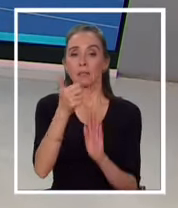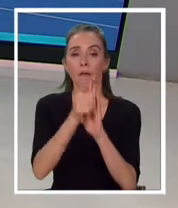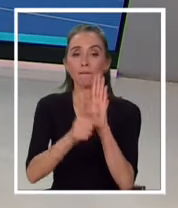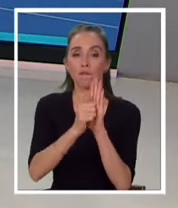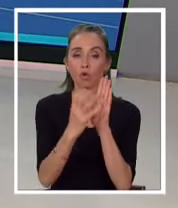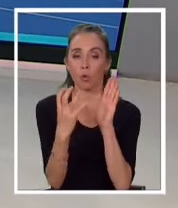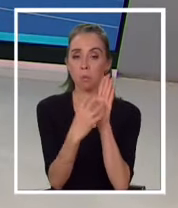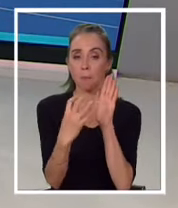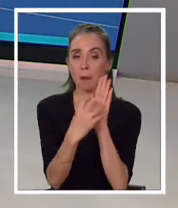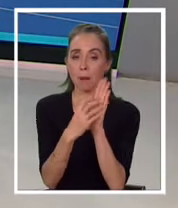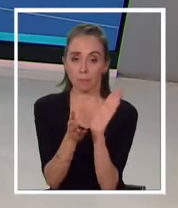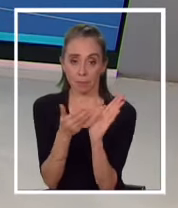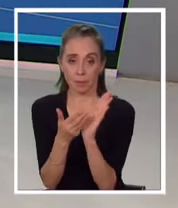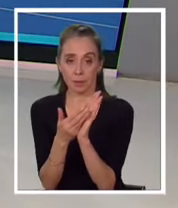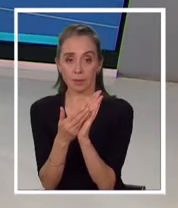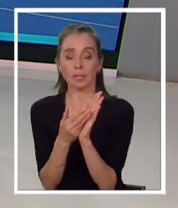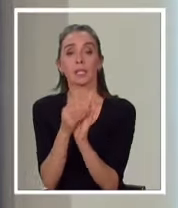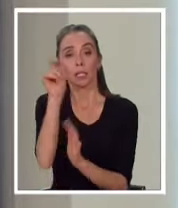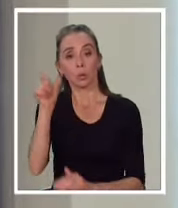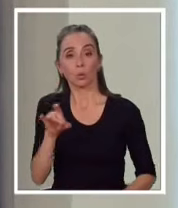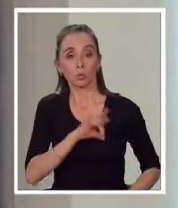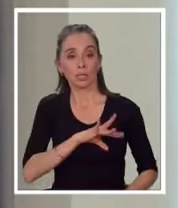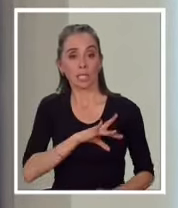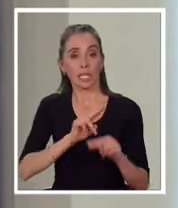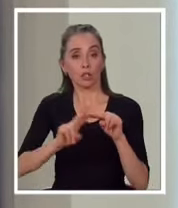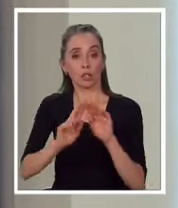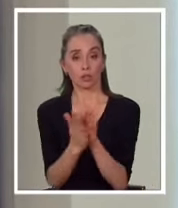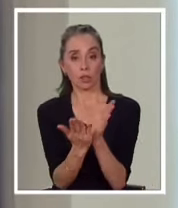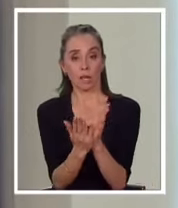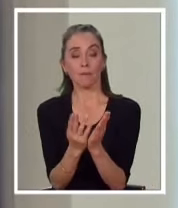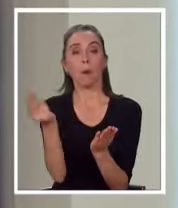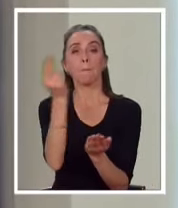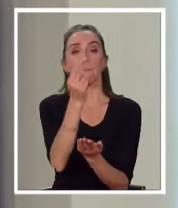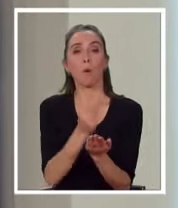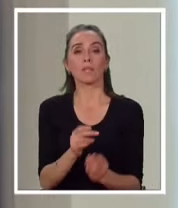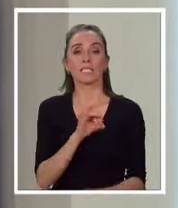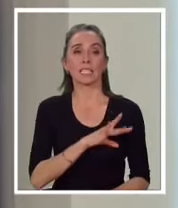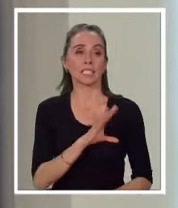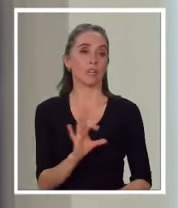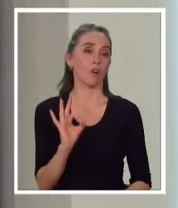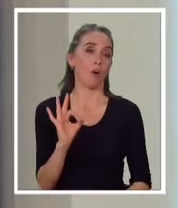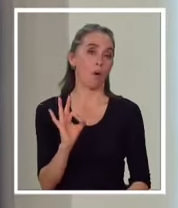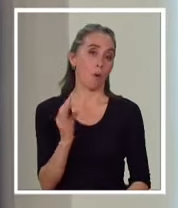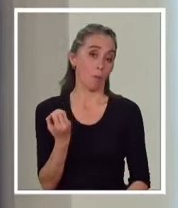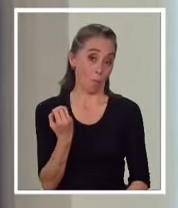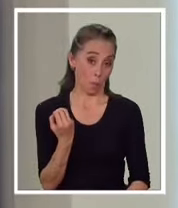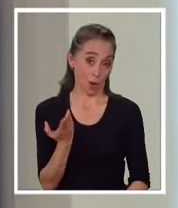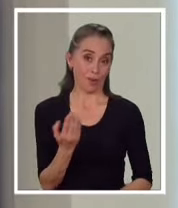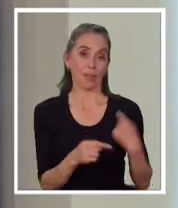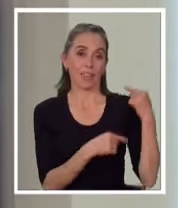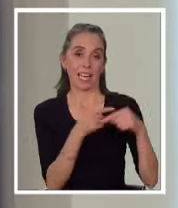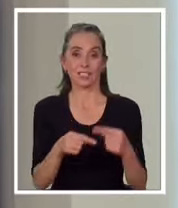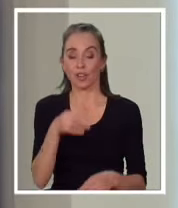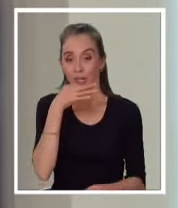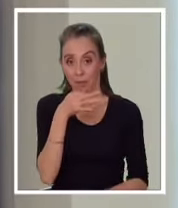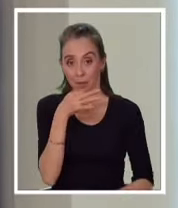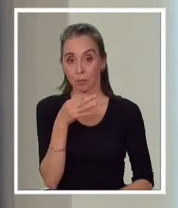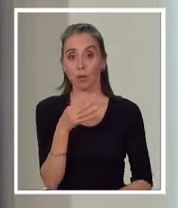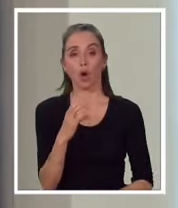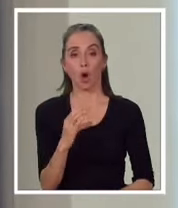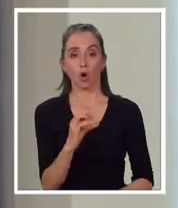fotos que fue realizado por un chileno. Por un publicista chileno, eso es lo meritorio de esta historia. Bueno,